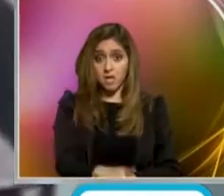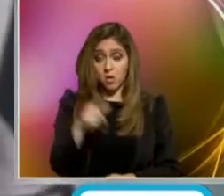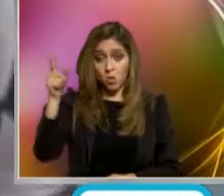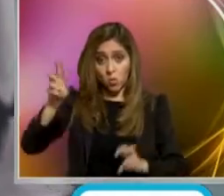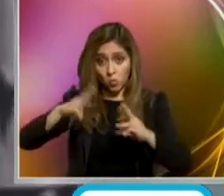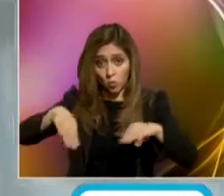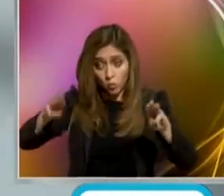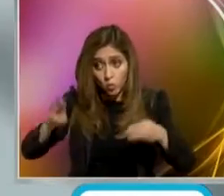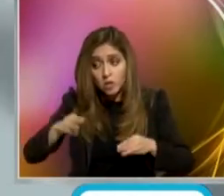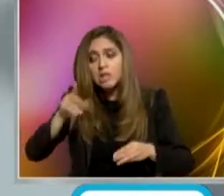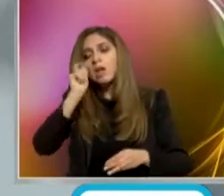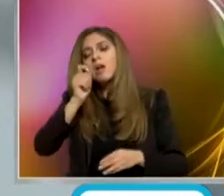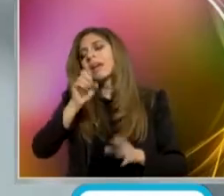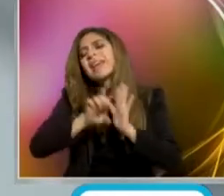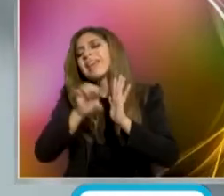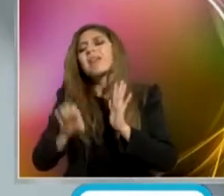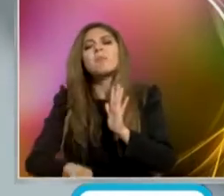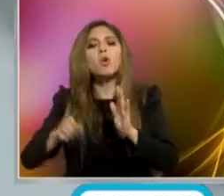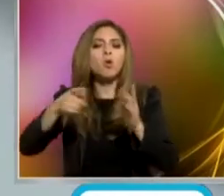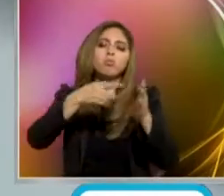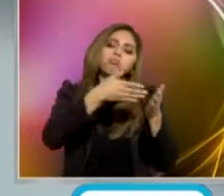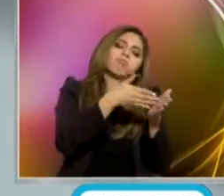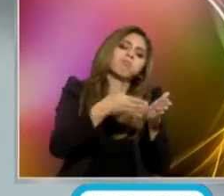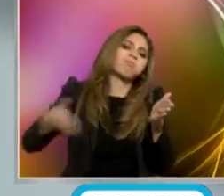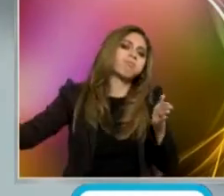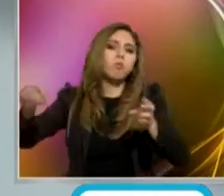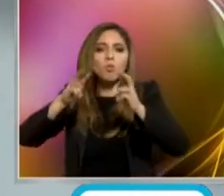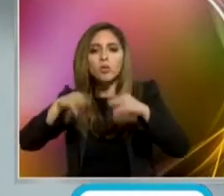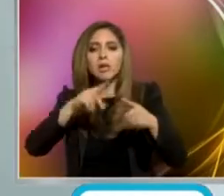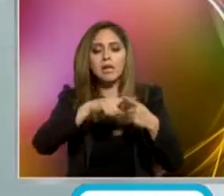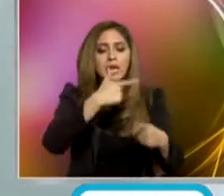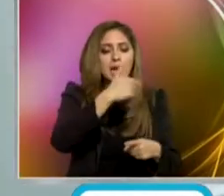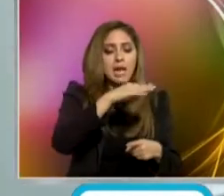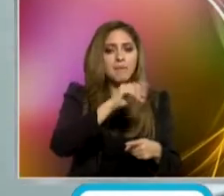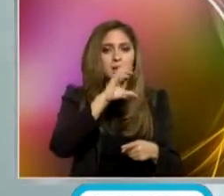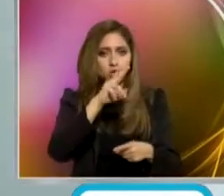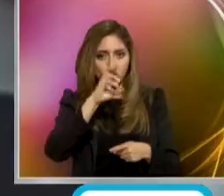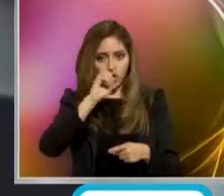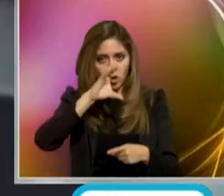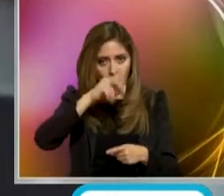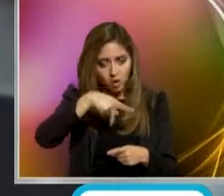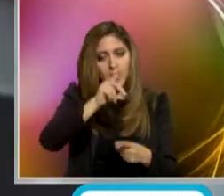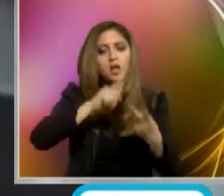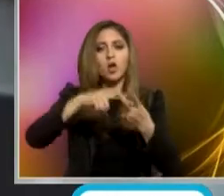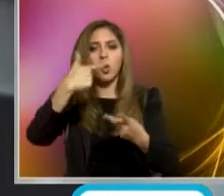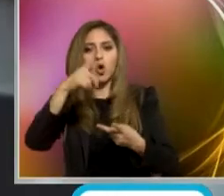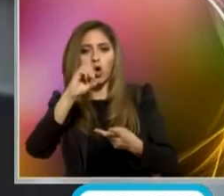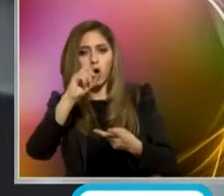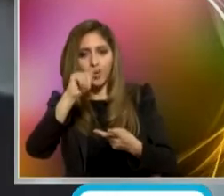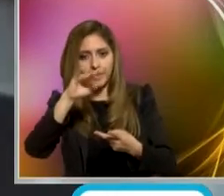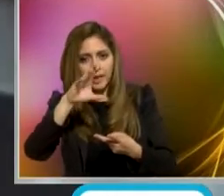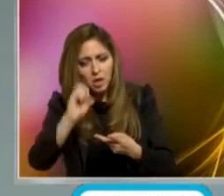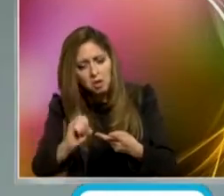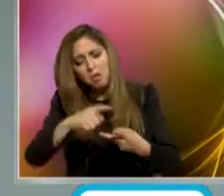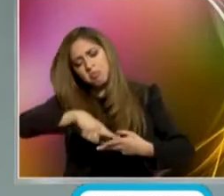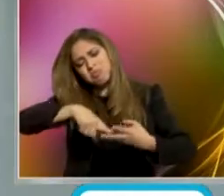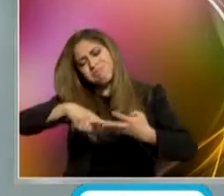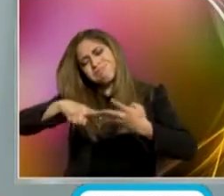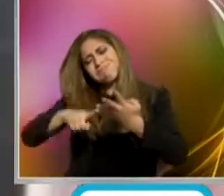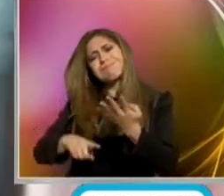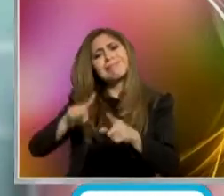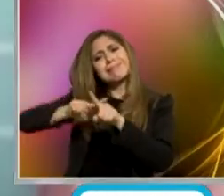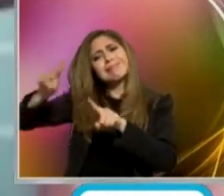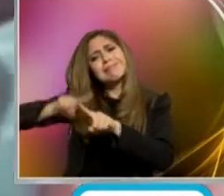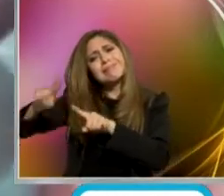tienen mucho que ver. Al final todos los géneros, mira, hay glam rock, hay gótico, entonces ya cada Se tribu agarran,